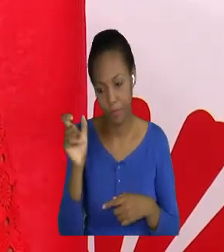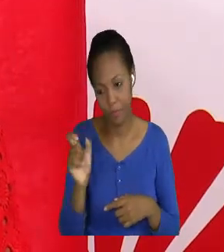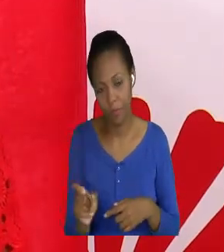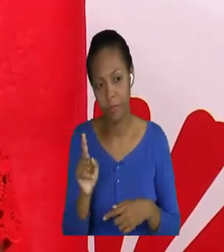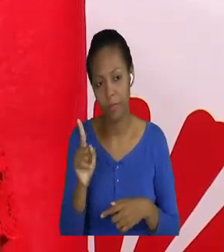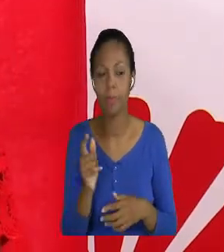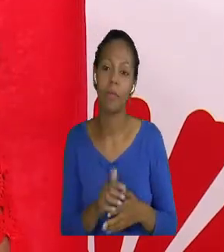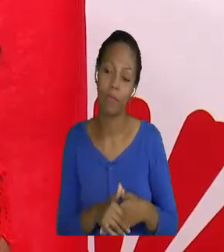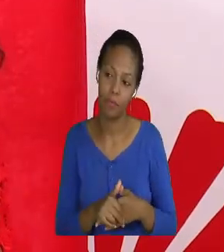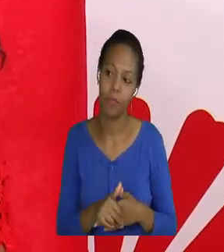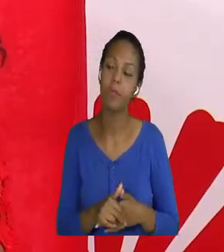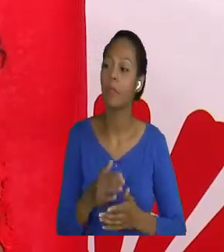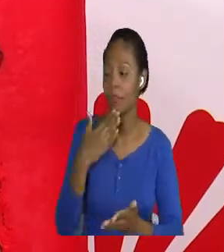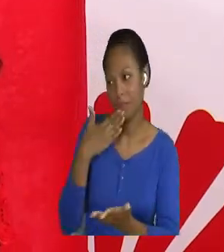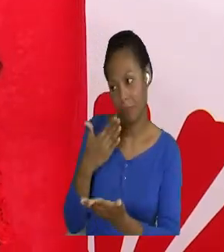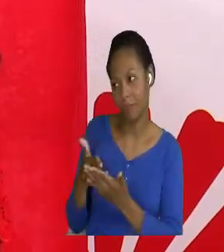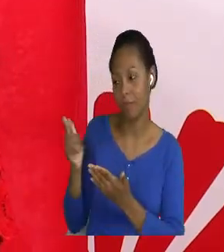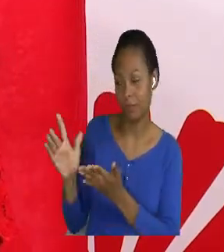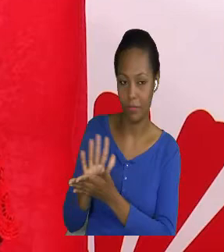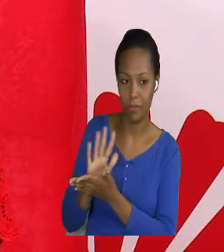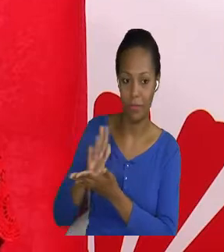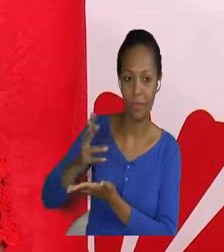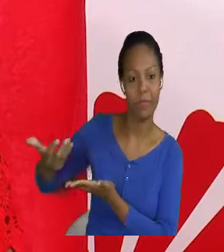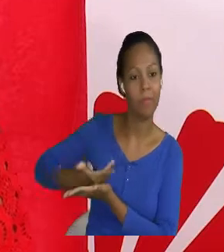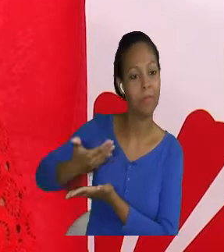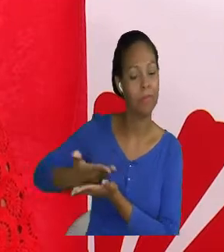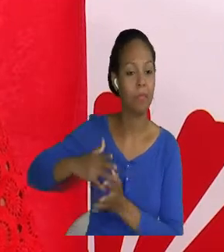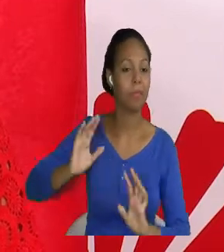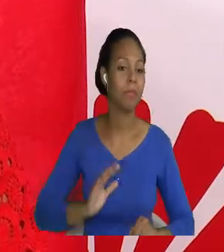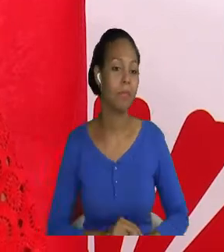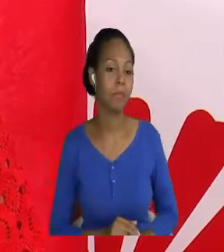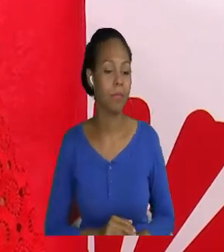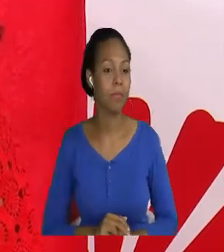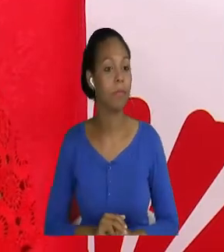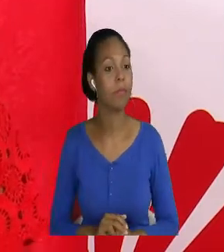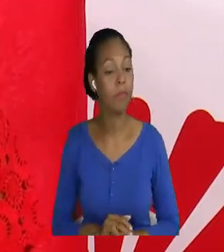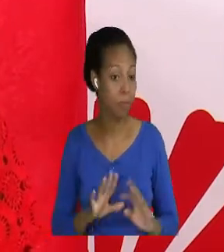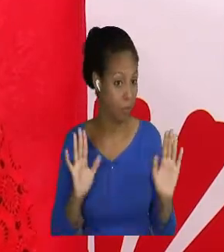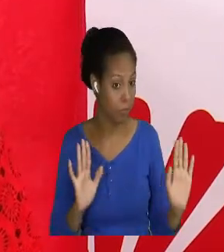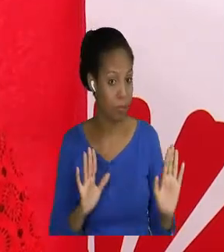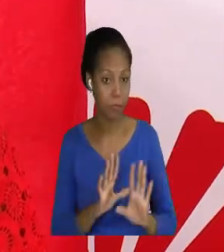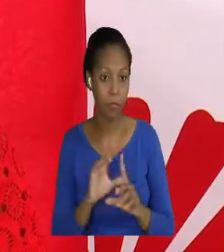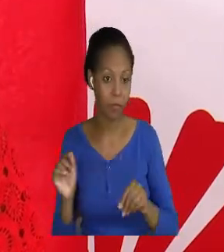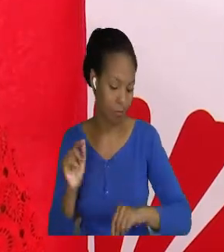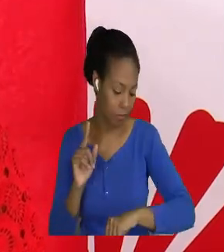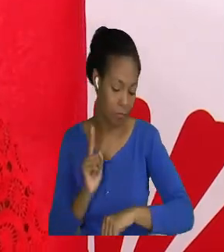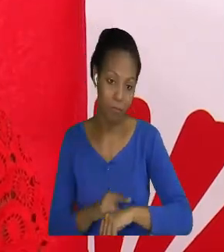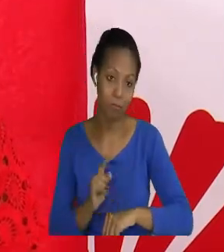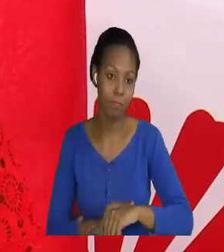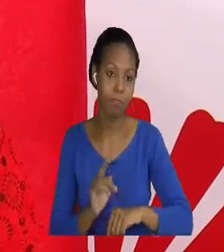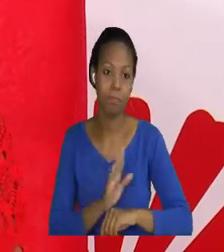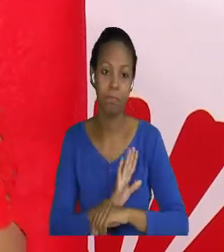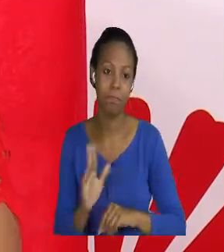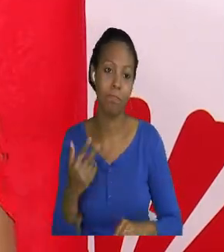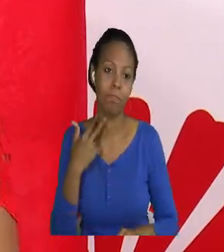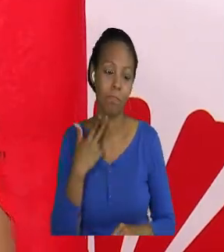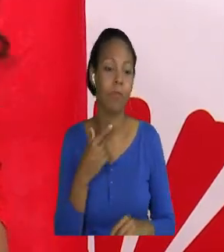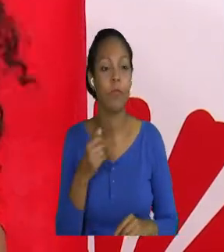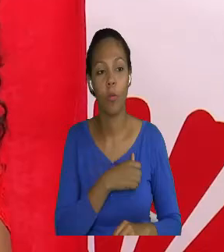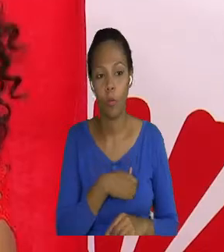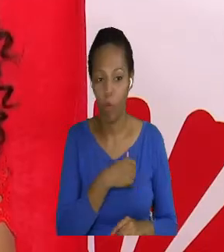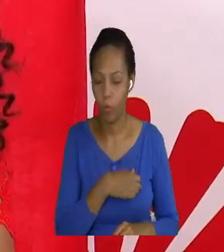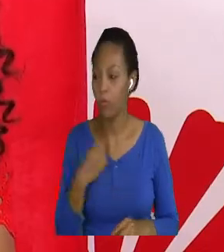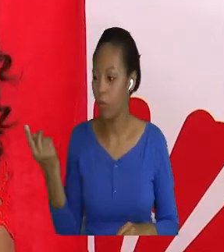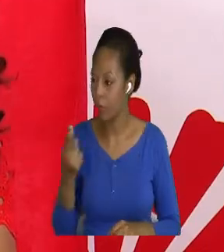a nuestra psicóloga por esos super tips que siempre tiene para nosotros. Bueno, ya se está acabando el tiempo de nuestro programa, pero yo quiero que ustedes le